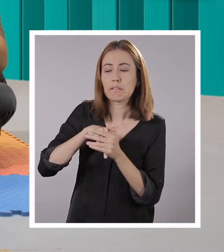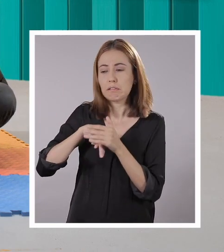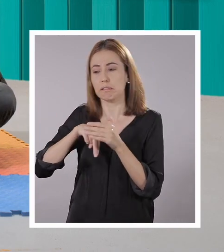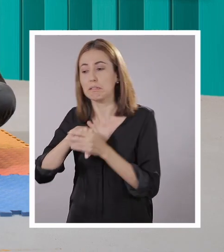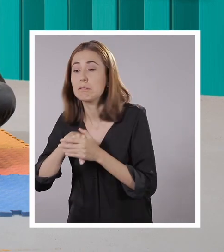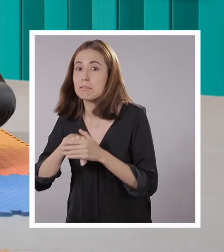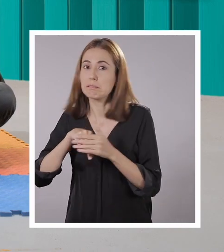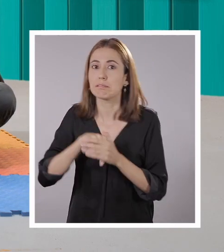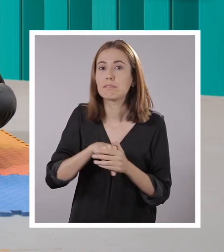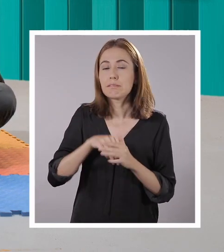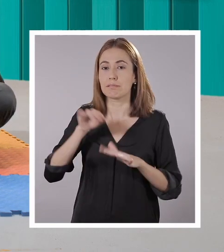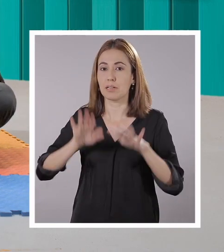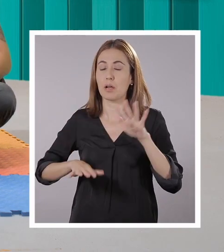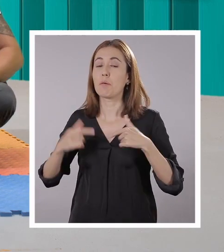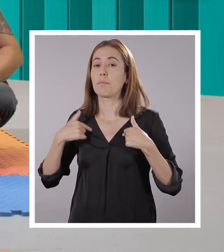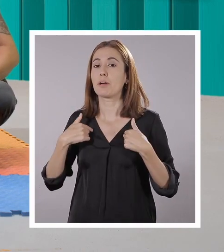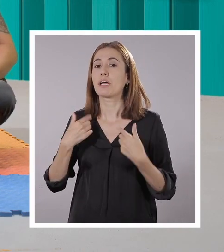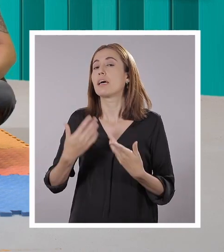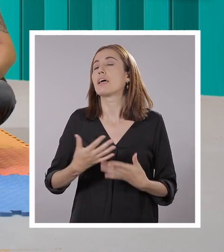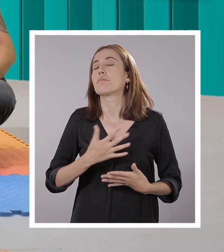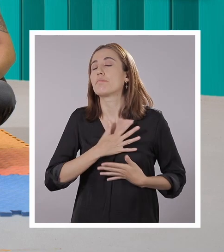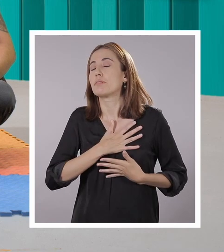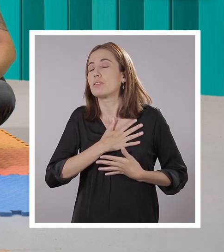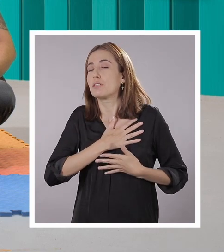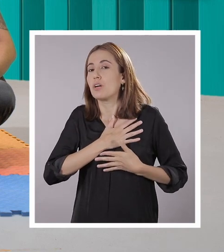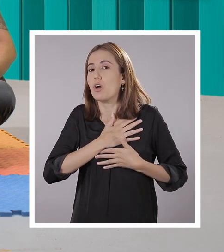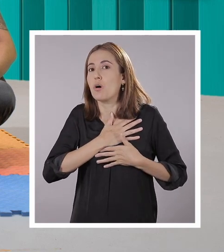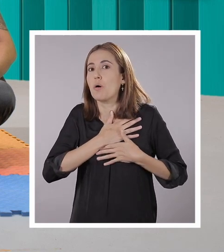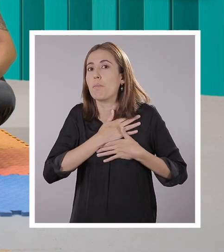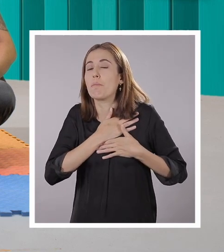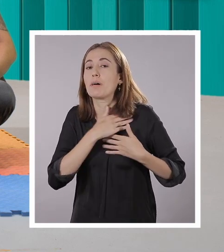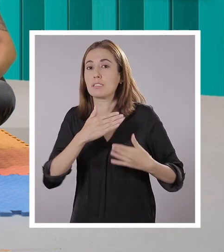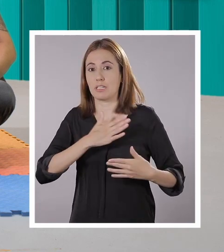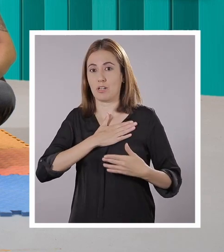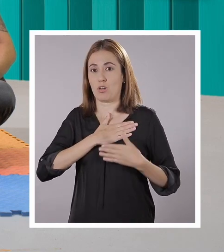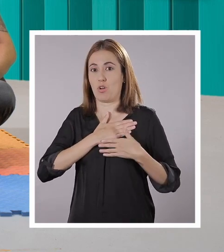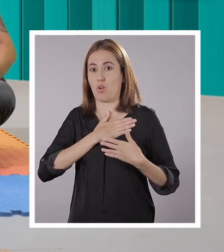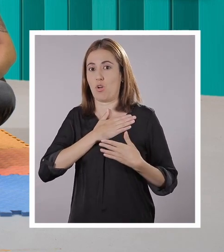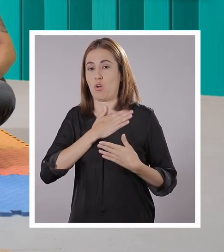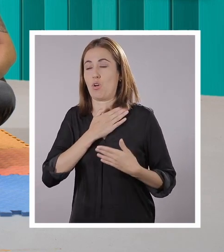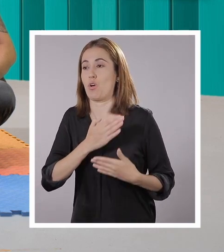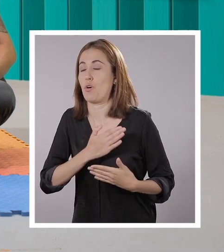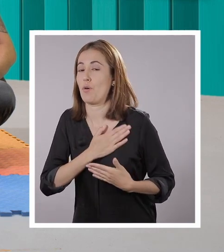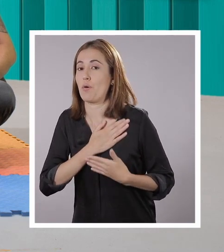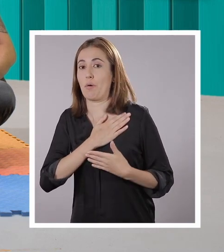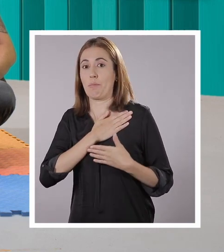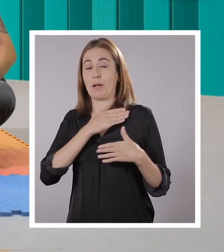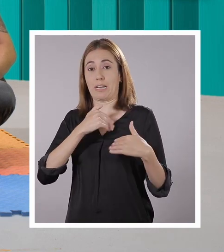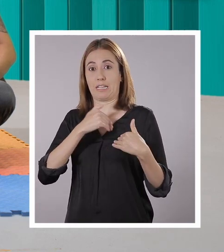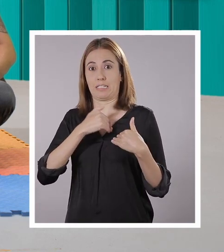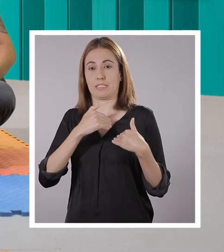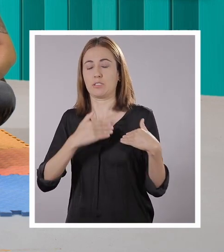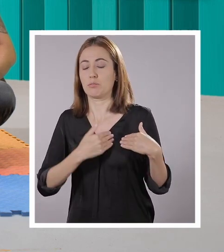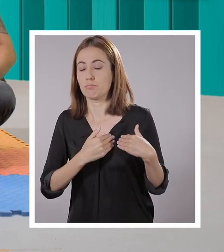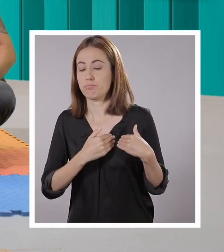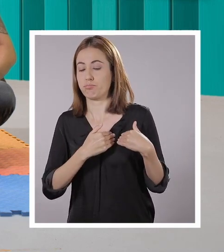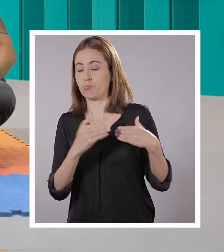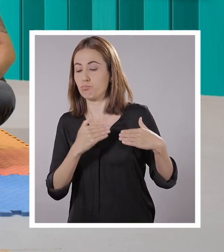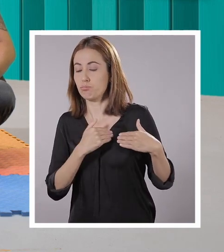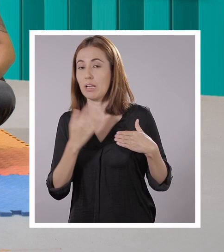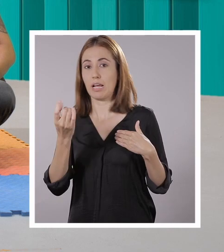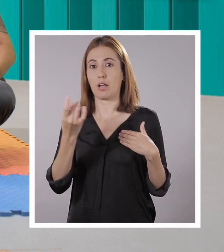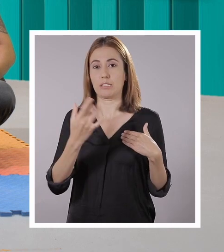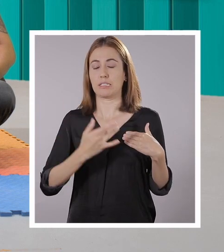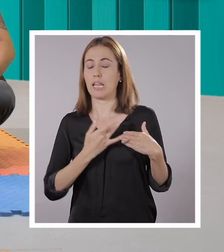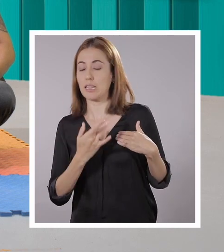veces sí somos un poquito más descompasados, pero ¿sabe por qué podemos? Porque tenemos palpitaciones en el corazón. ¡Ah, sí! Y esto nos